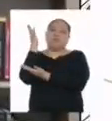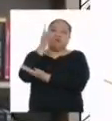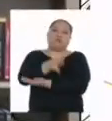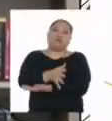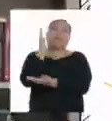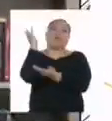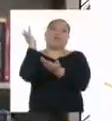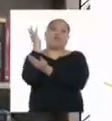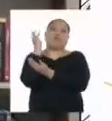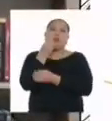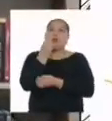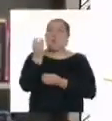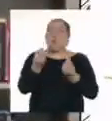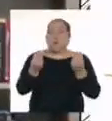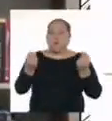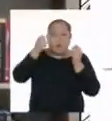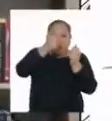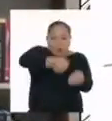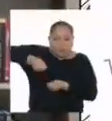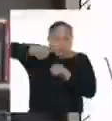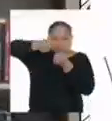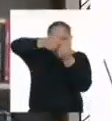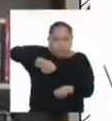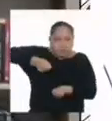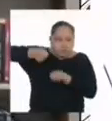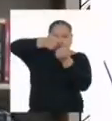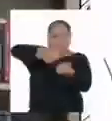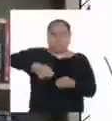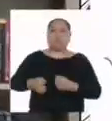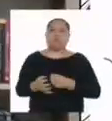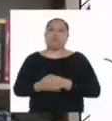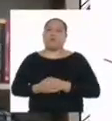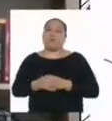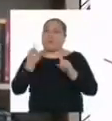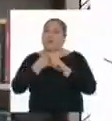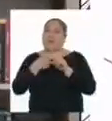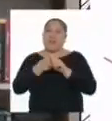árboles o agricultura intensa, entre otras actividades.